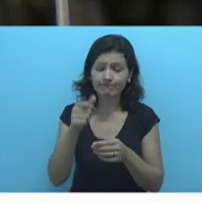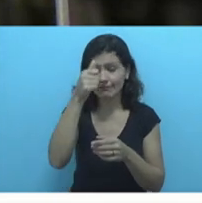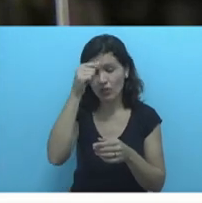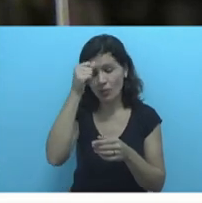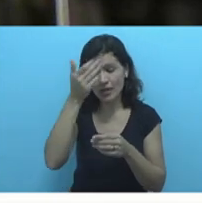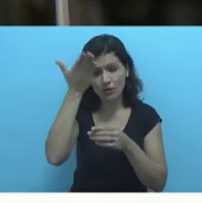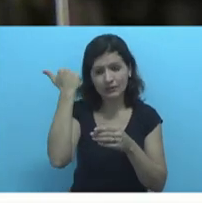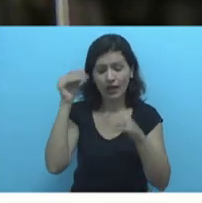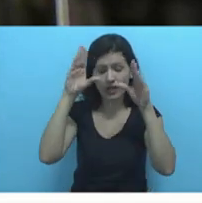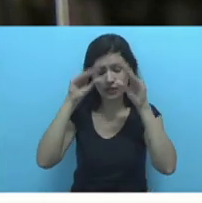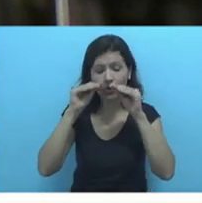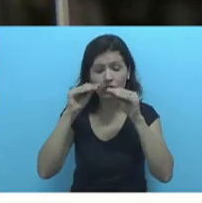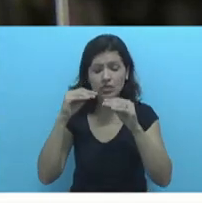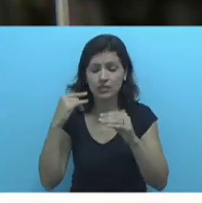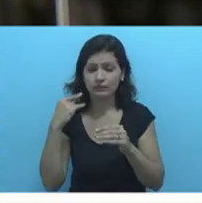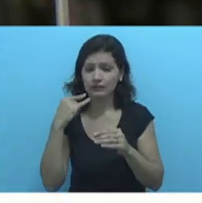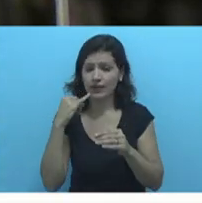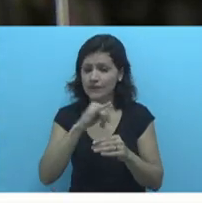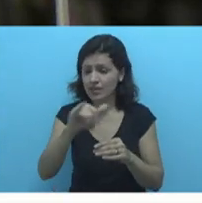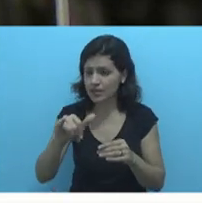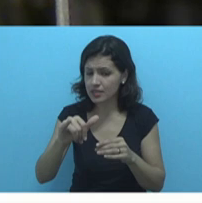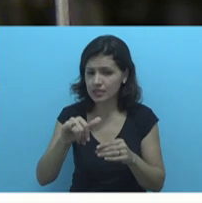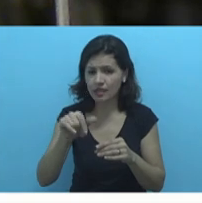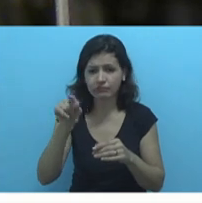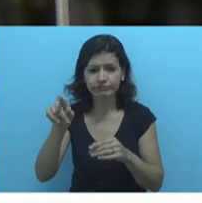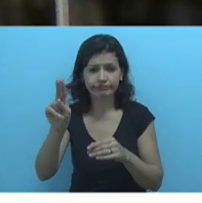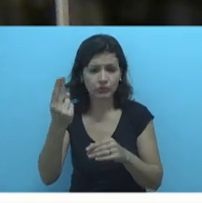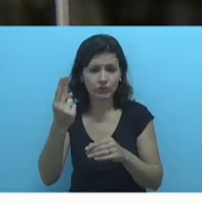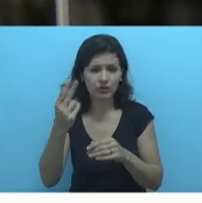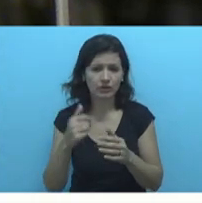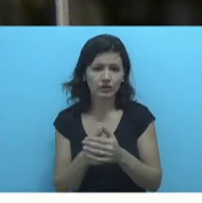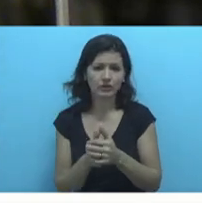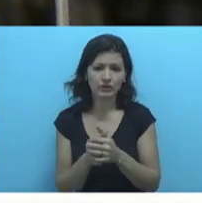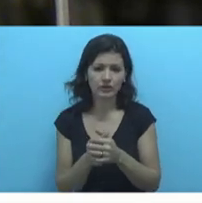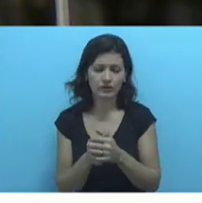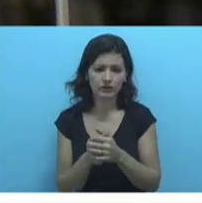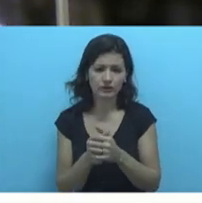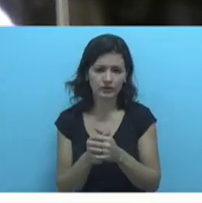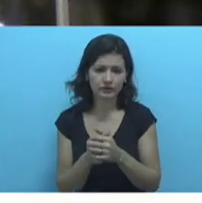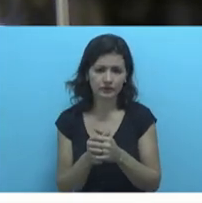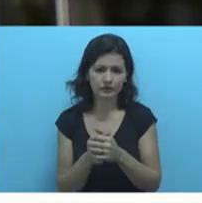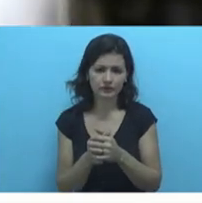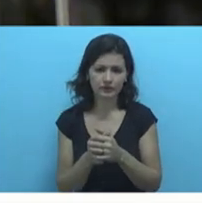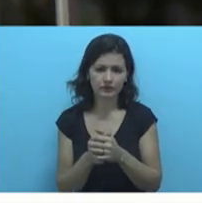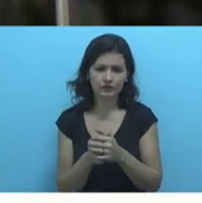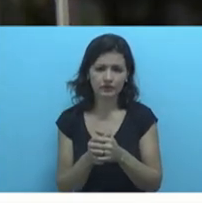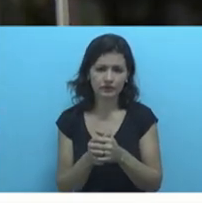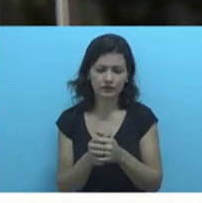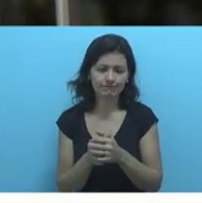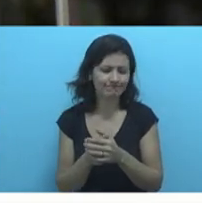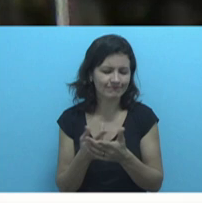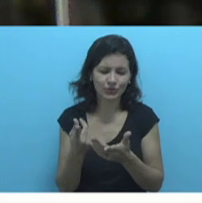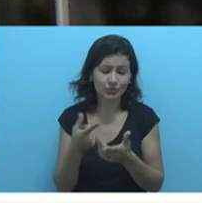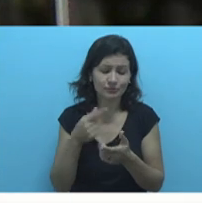muerte de Miguel. Lo primero que me salió ante este horrible desenlace que todos teníamos la esperanza